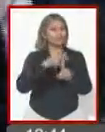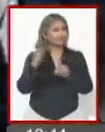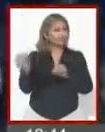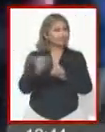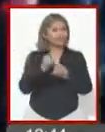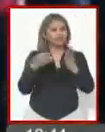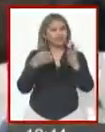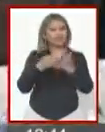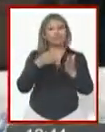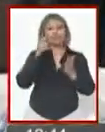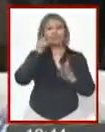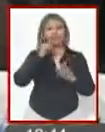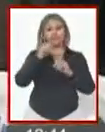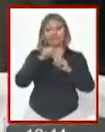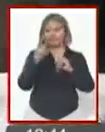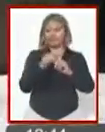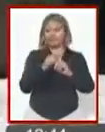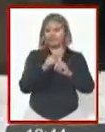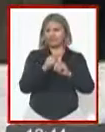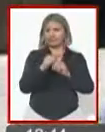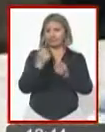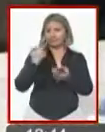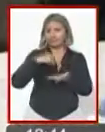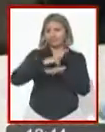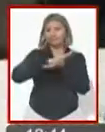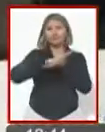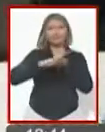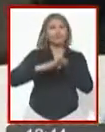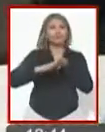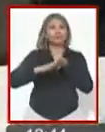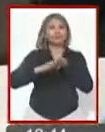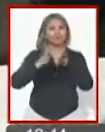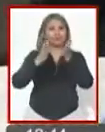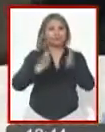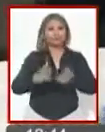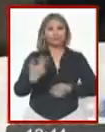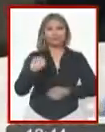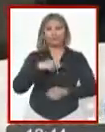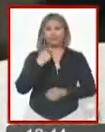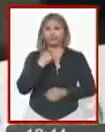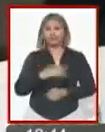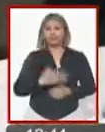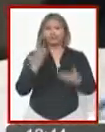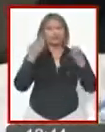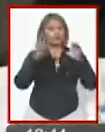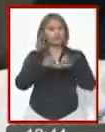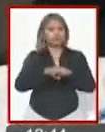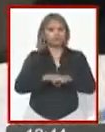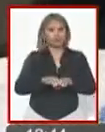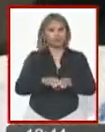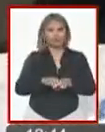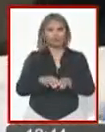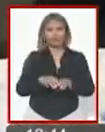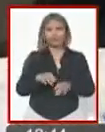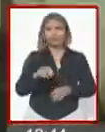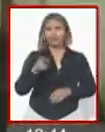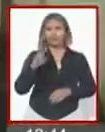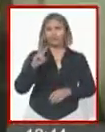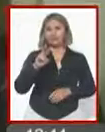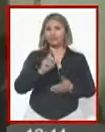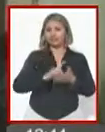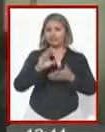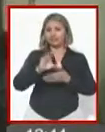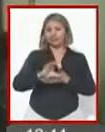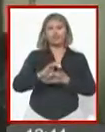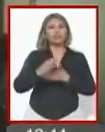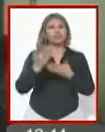a mujeres embarazadas. Nosotros somos de la limpieza porque el señor reclamo nos retiró nuestro contrato hasta 30 de diciembre